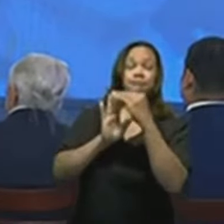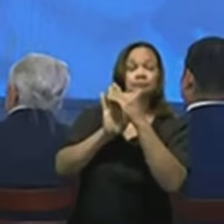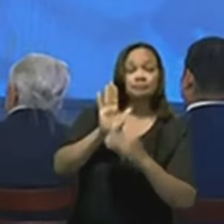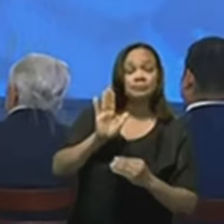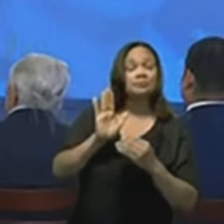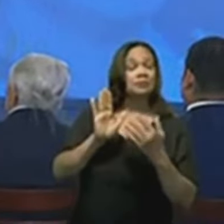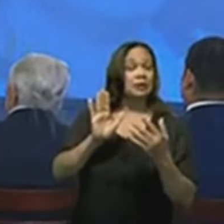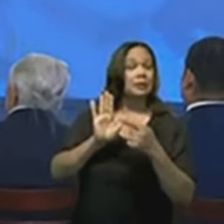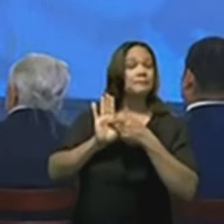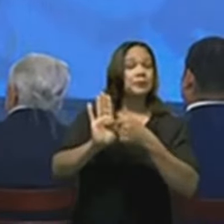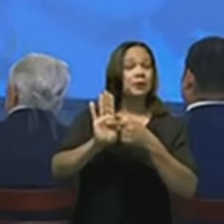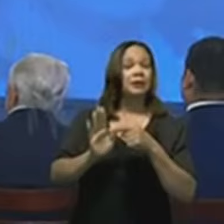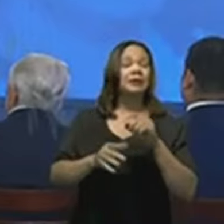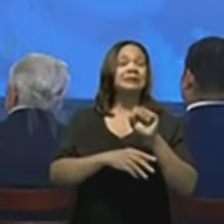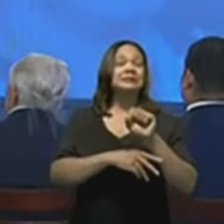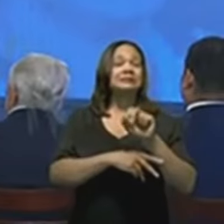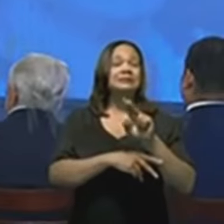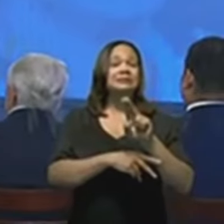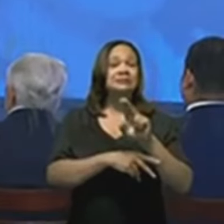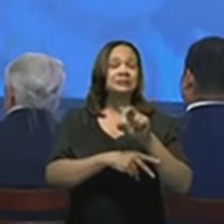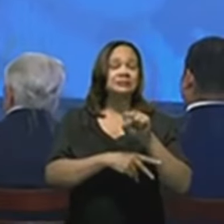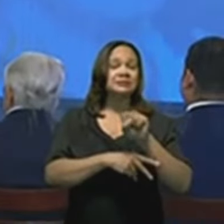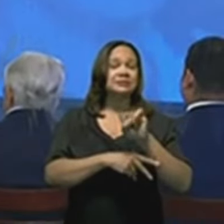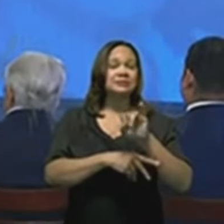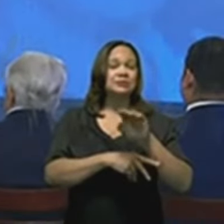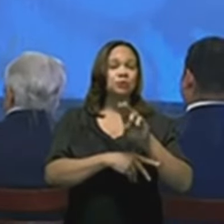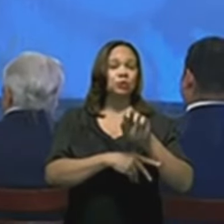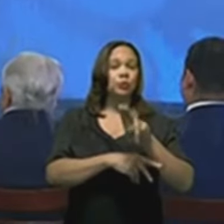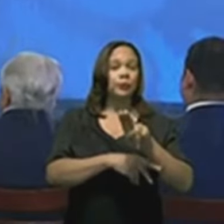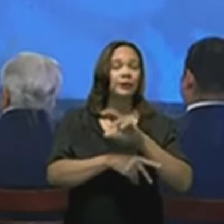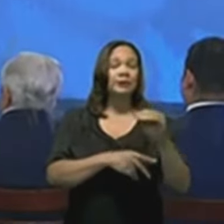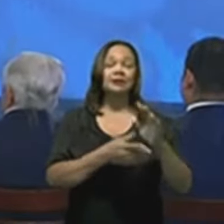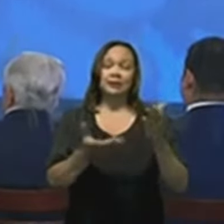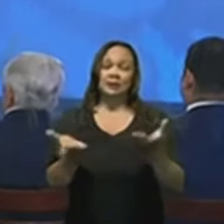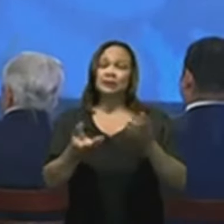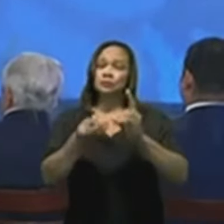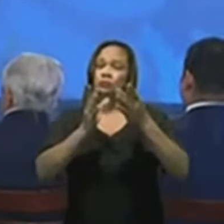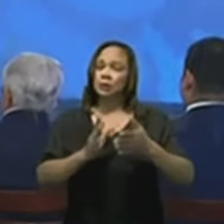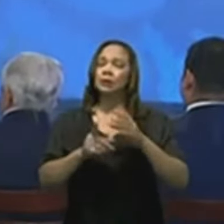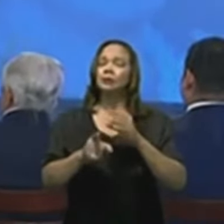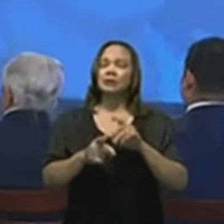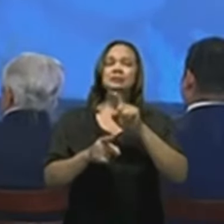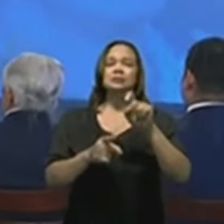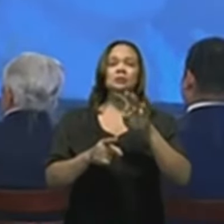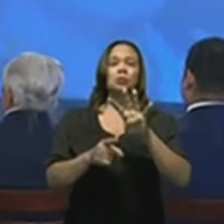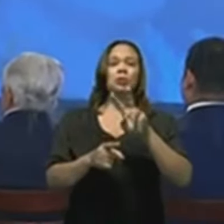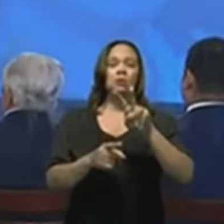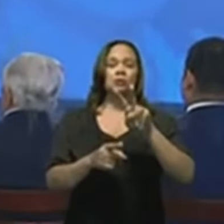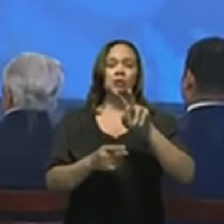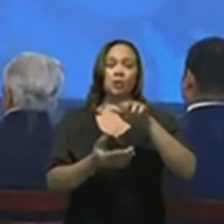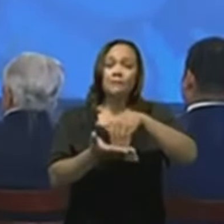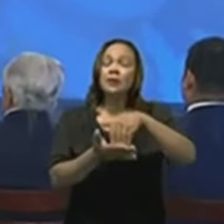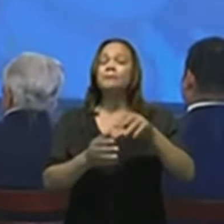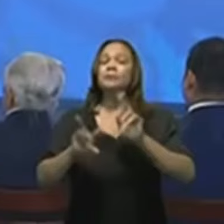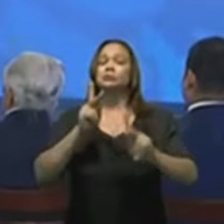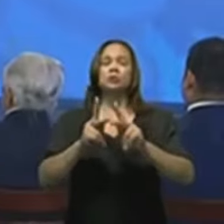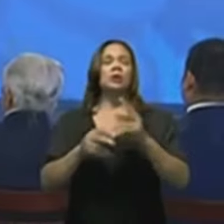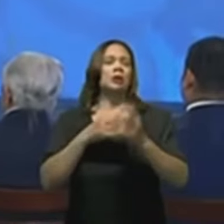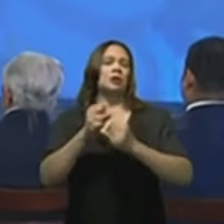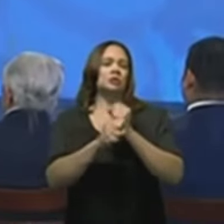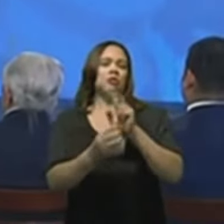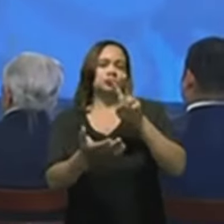ahí en ese programa superate Que prácticamente le doblaron la el aporte que recibía cada